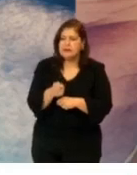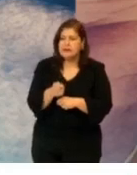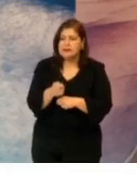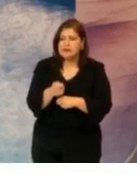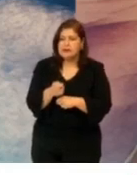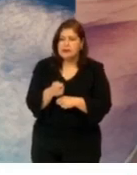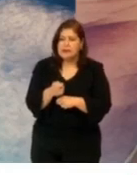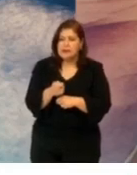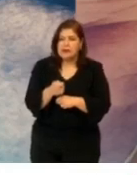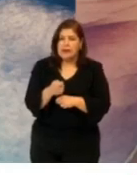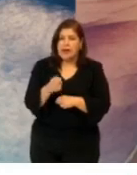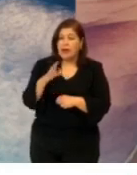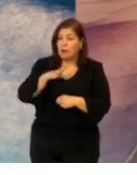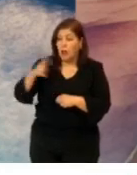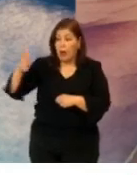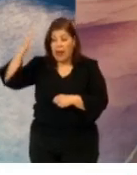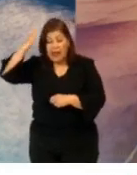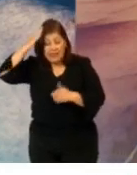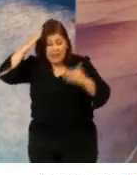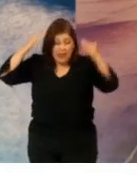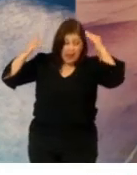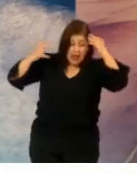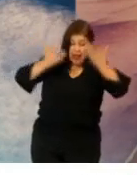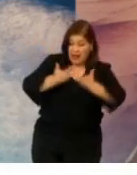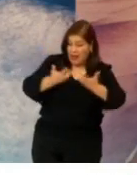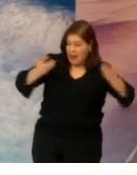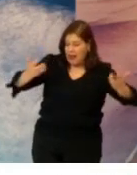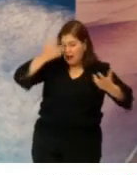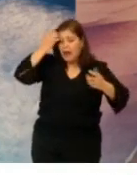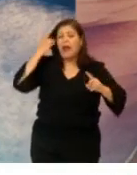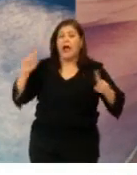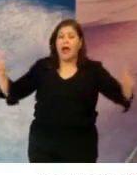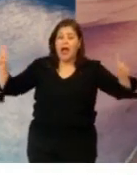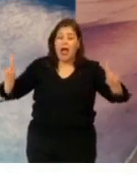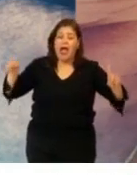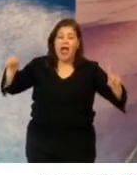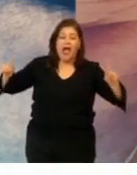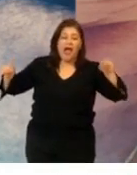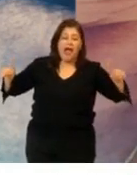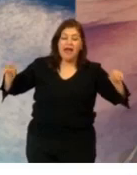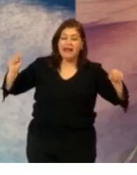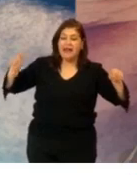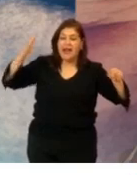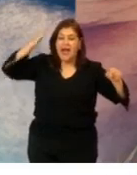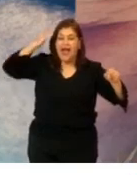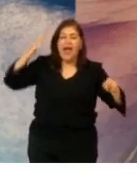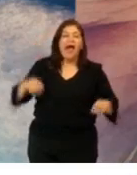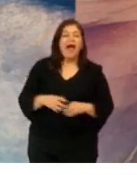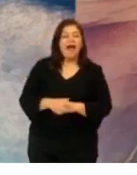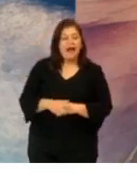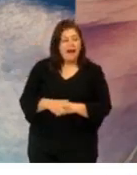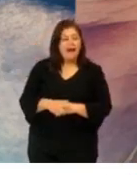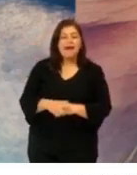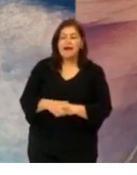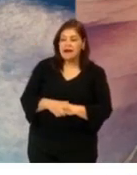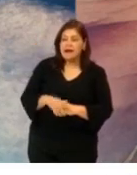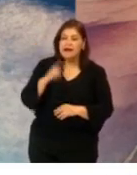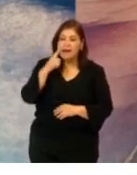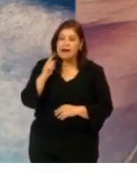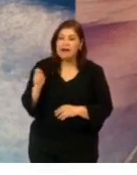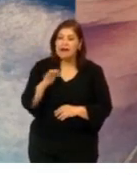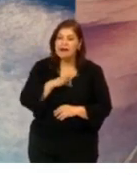en los líderes polarizantes. Los líderes polarizantes se dieron cuenta de que había terreno fértil para